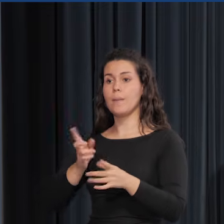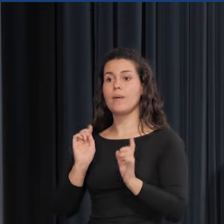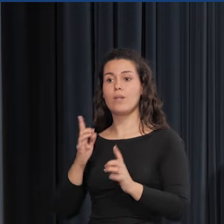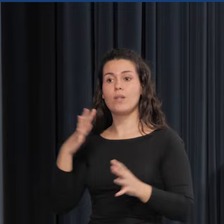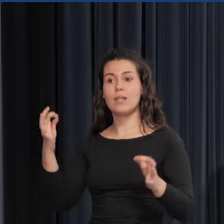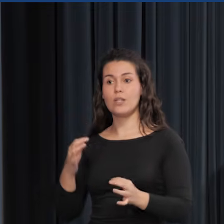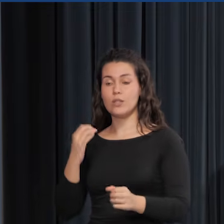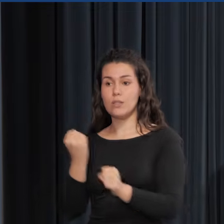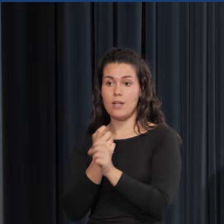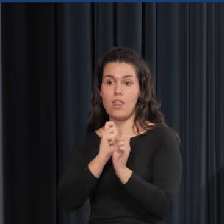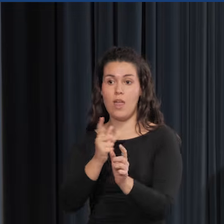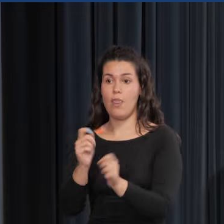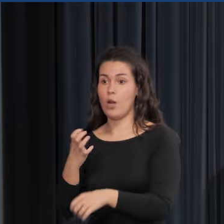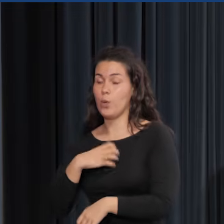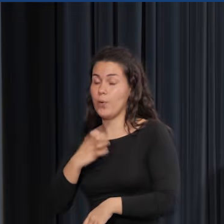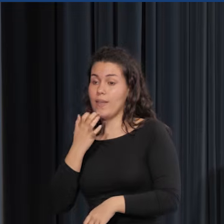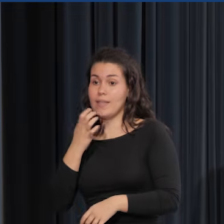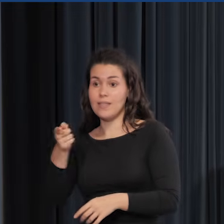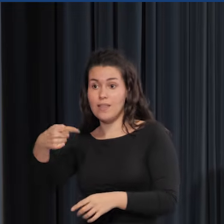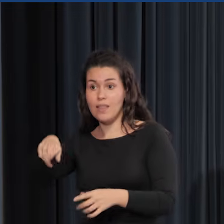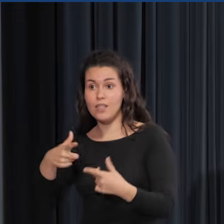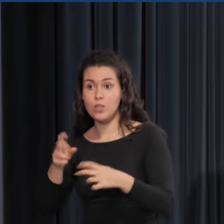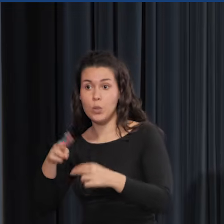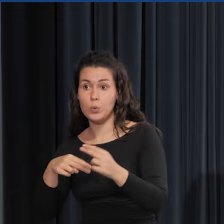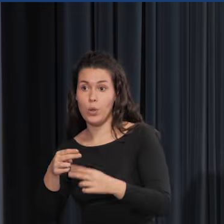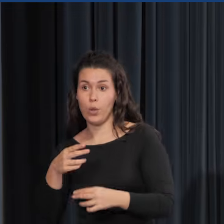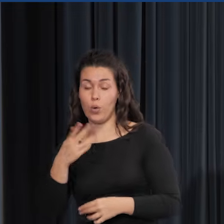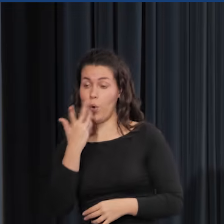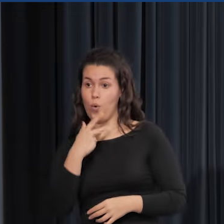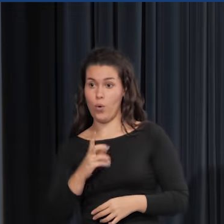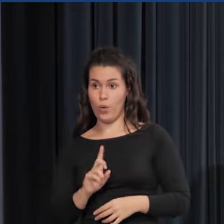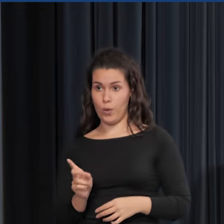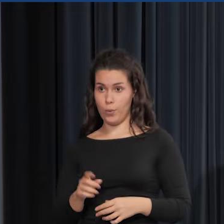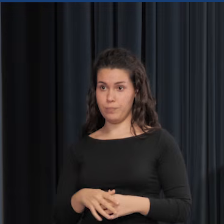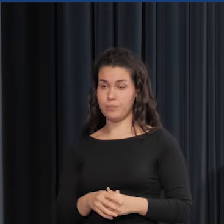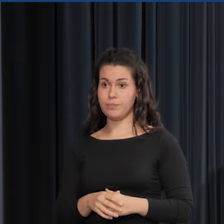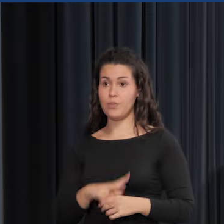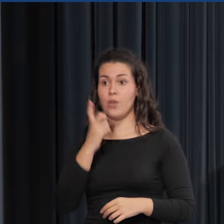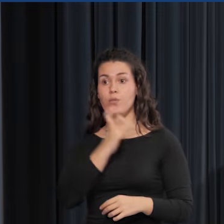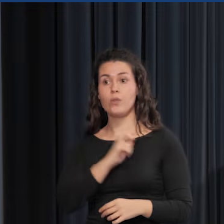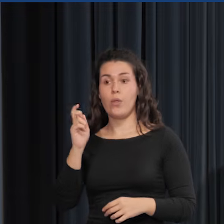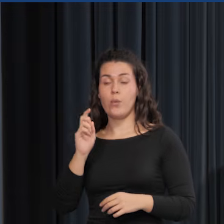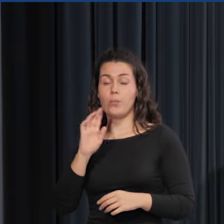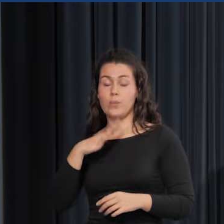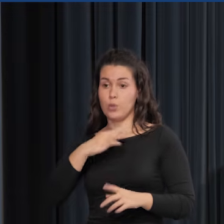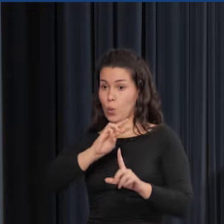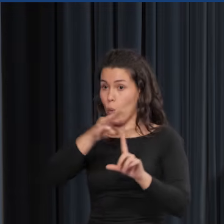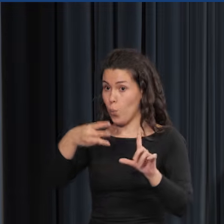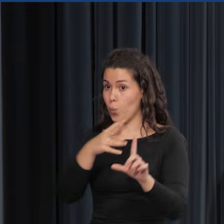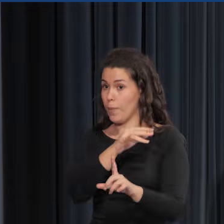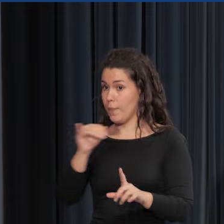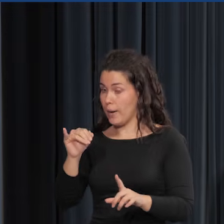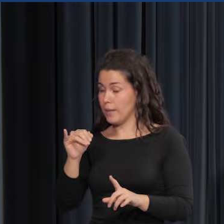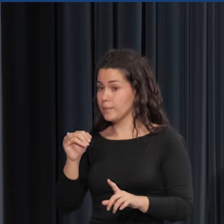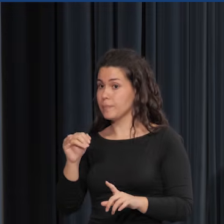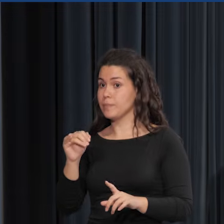cómo está el sector. El observatorio es una web, sobre todo, bueno, es algo más, pero los